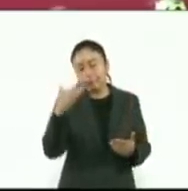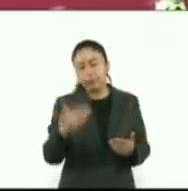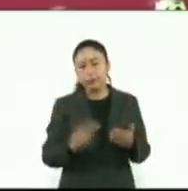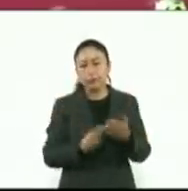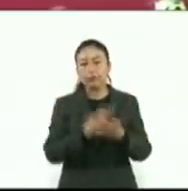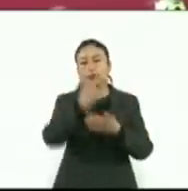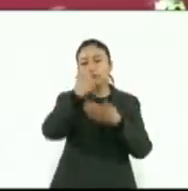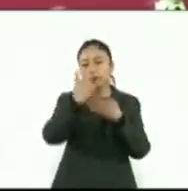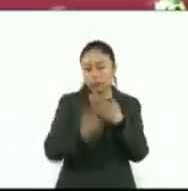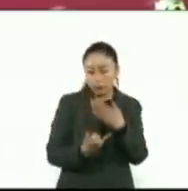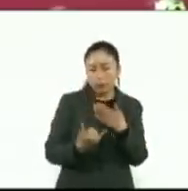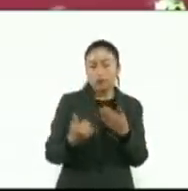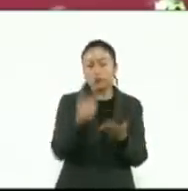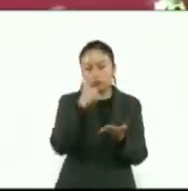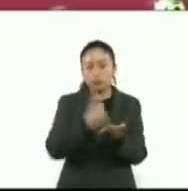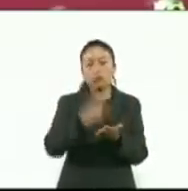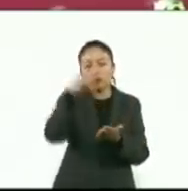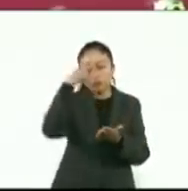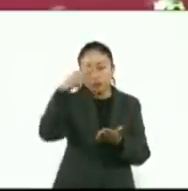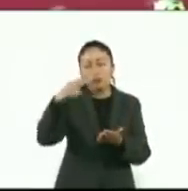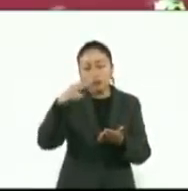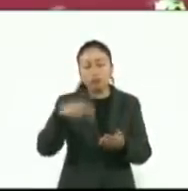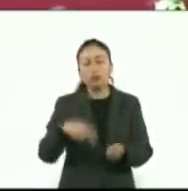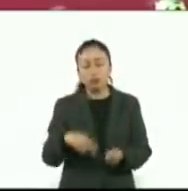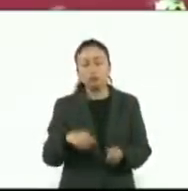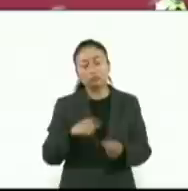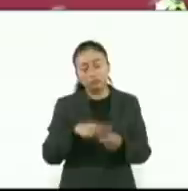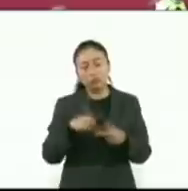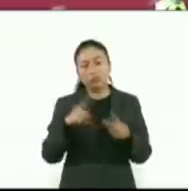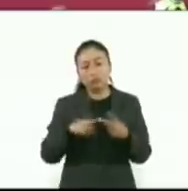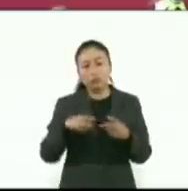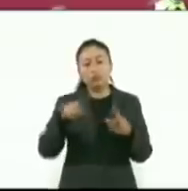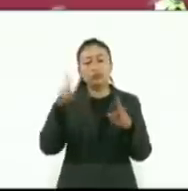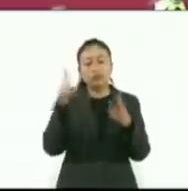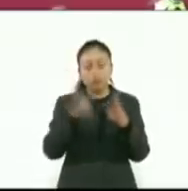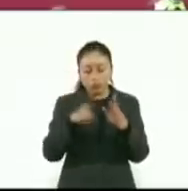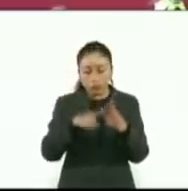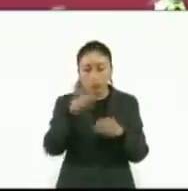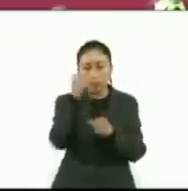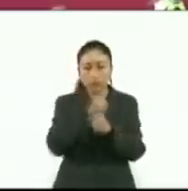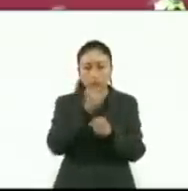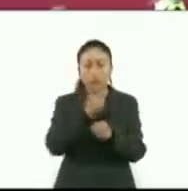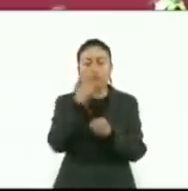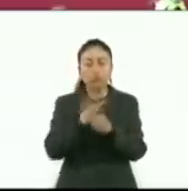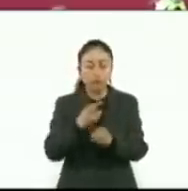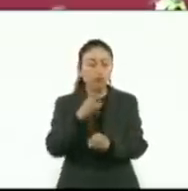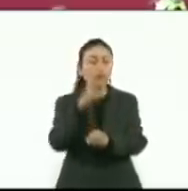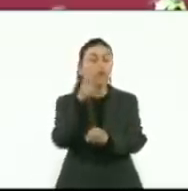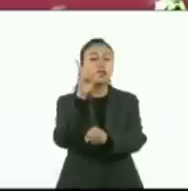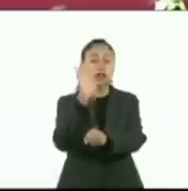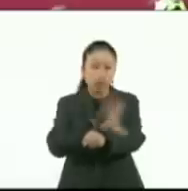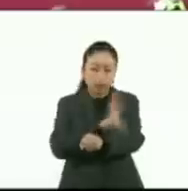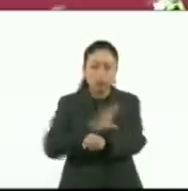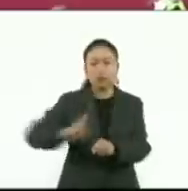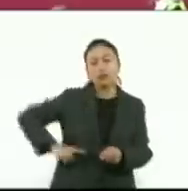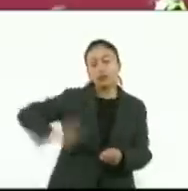del gobierno de la Ciudad de México, sino que este es un proyecto de la Secretaría de Energía del Gobierno de México